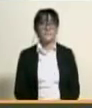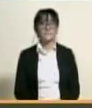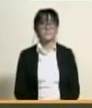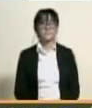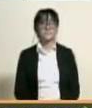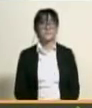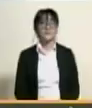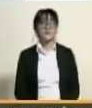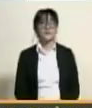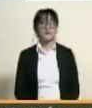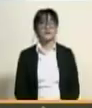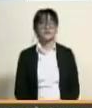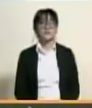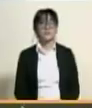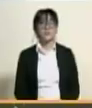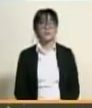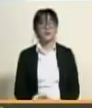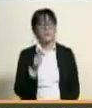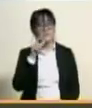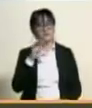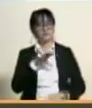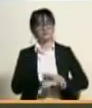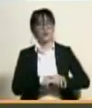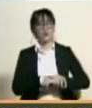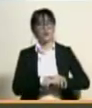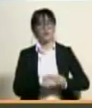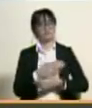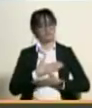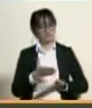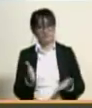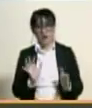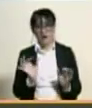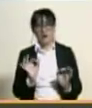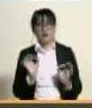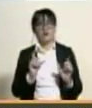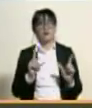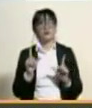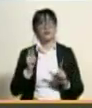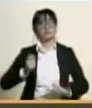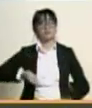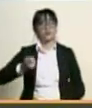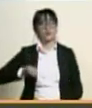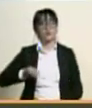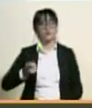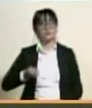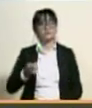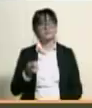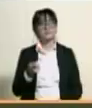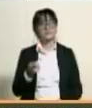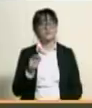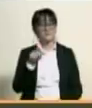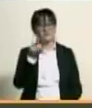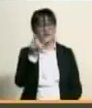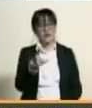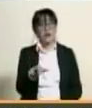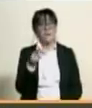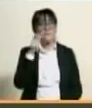persona capturada ya y puesta a la orden de la justicia venezolana era una de las